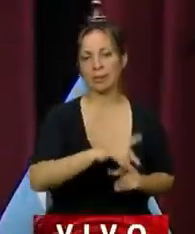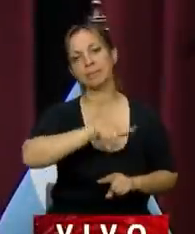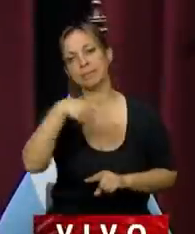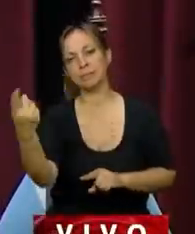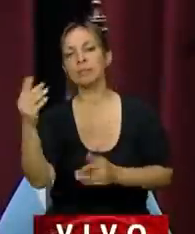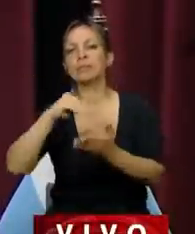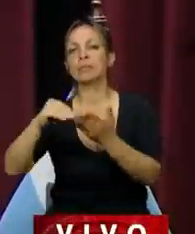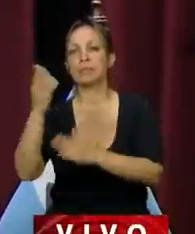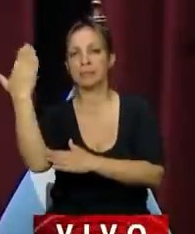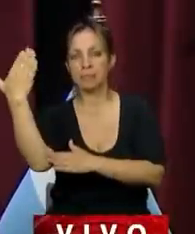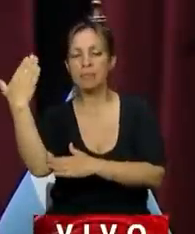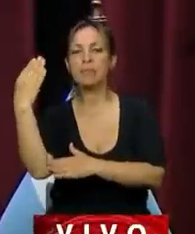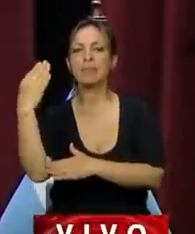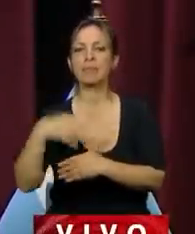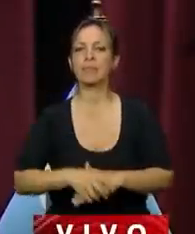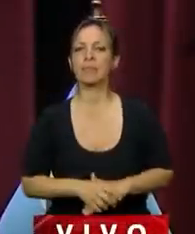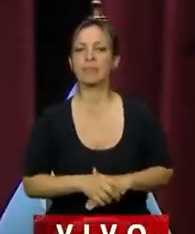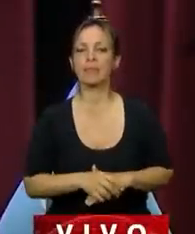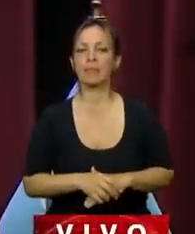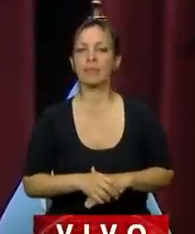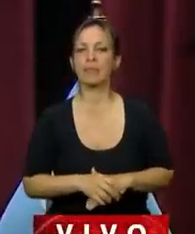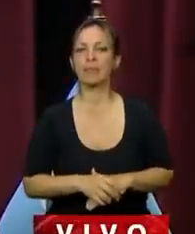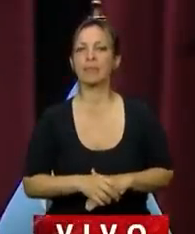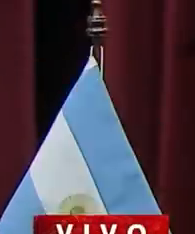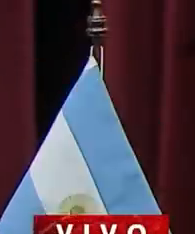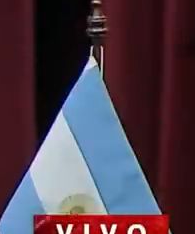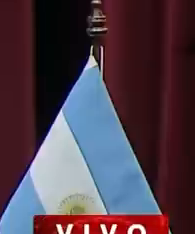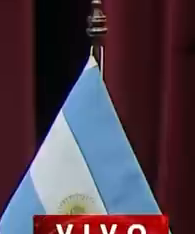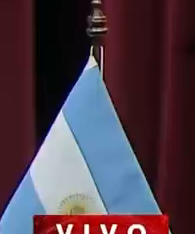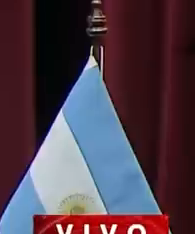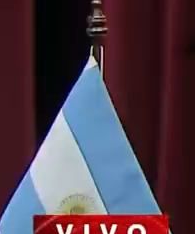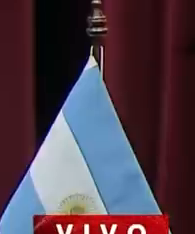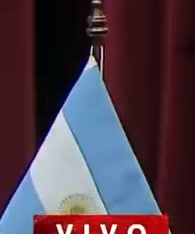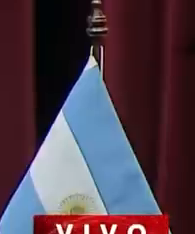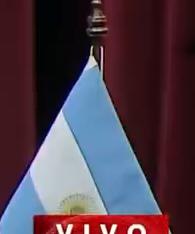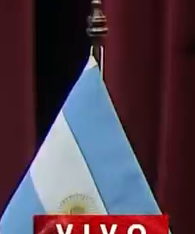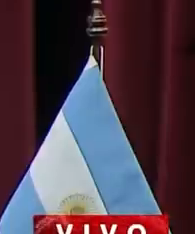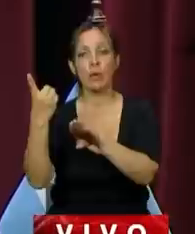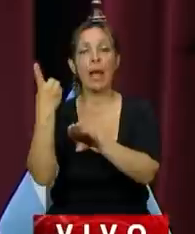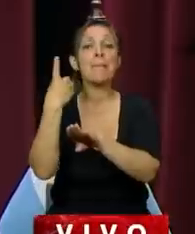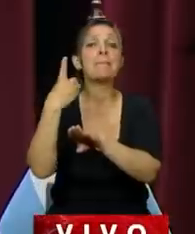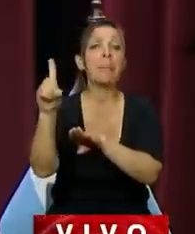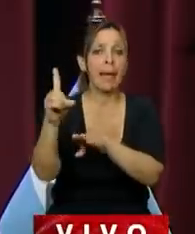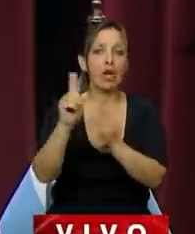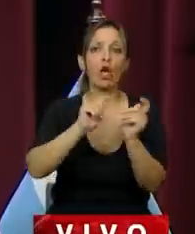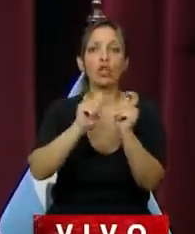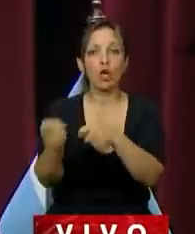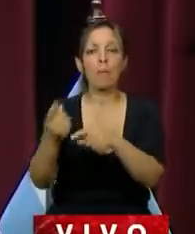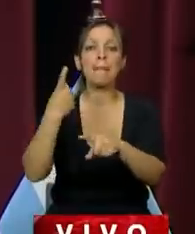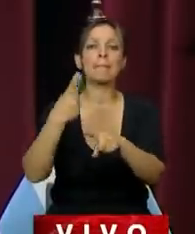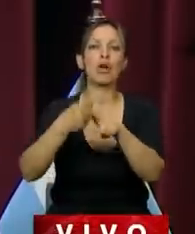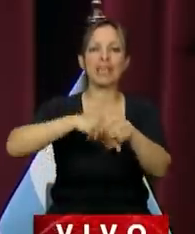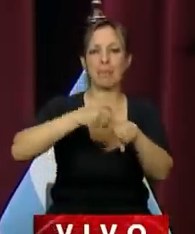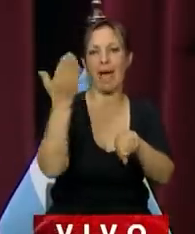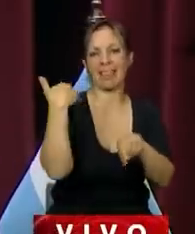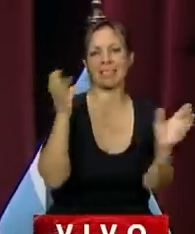continúa en el uso de la palabra en forma de cierres individuales, pero reemplazando los tiempos